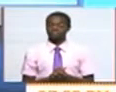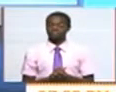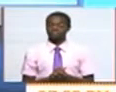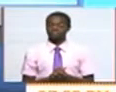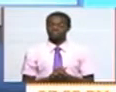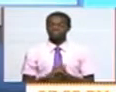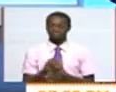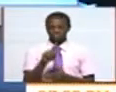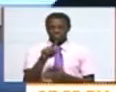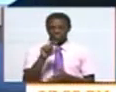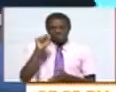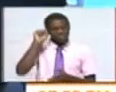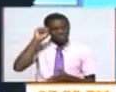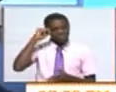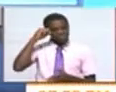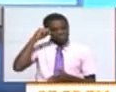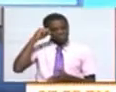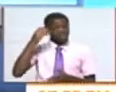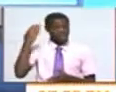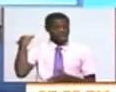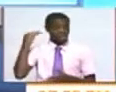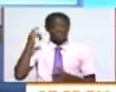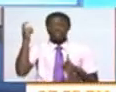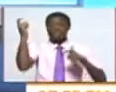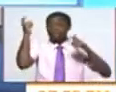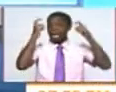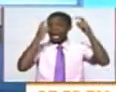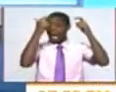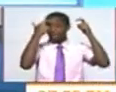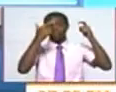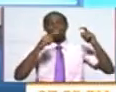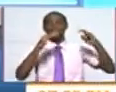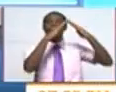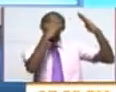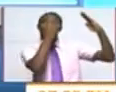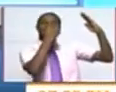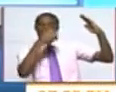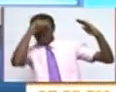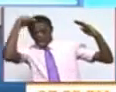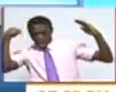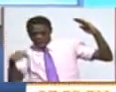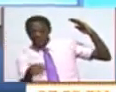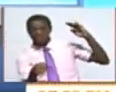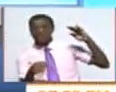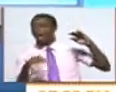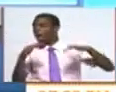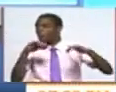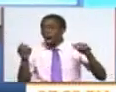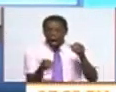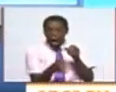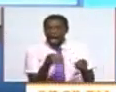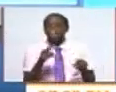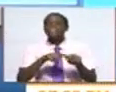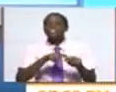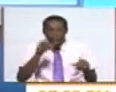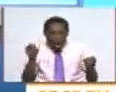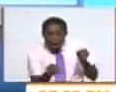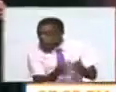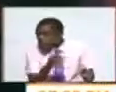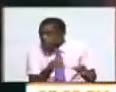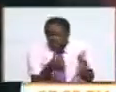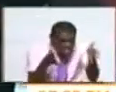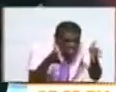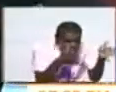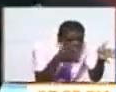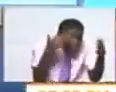¿Recuerdan ustedes que Chávez iba a hacer un sótano en Miraflores y iba a colocar ahí a todos los niños para adoctrinarlos? ¿Recuerdan ustedes